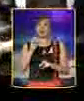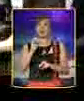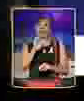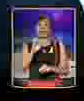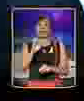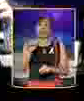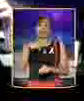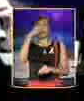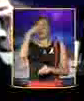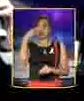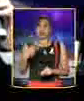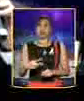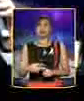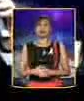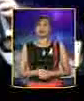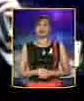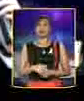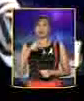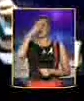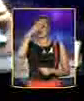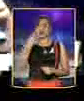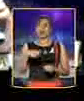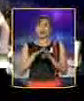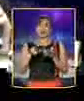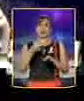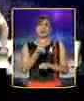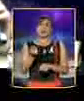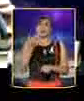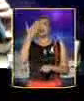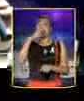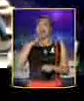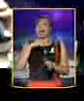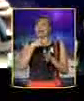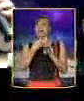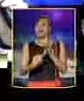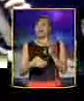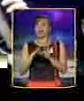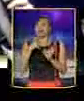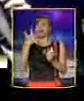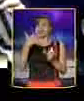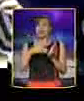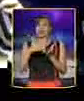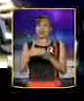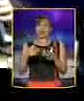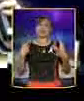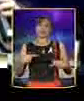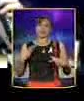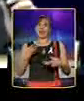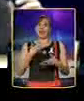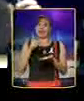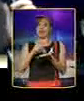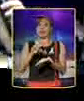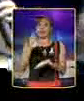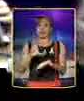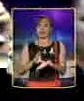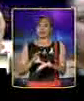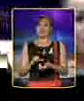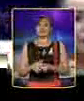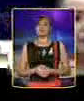OEA en México. En México, como ustedes saben, hay alrededor de 5 millones de personas con